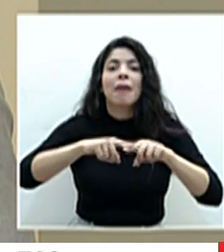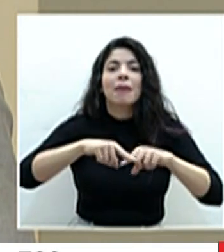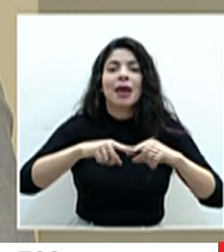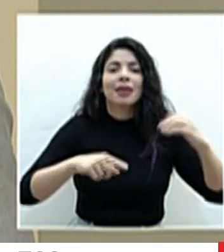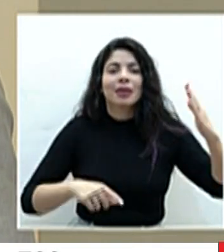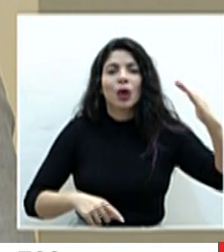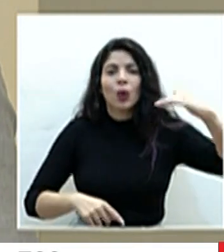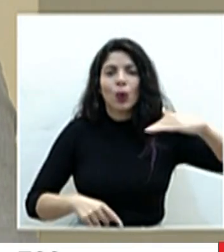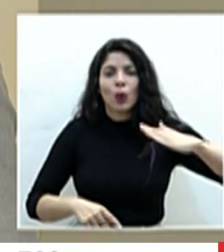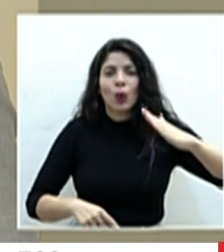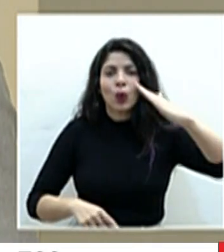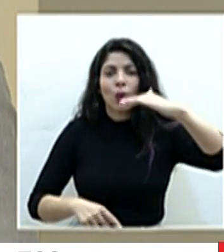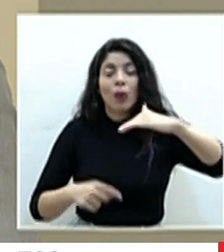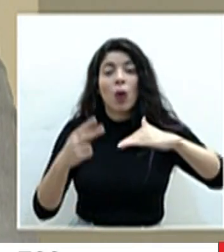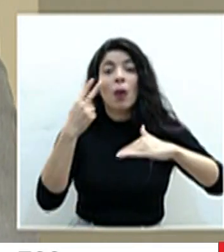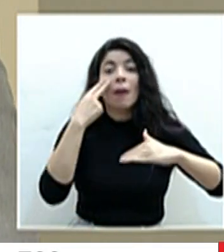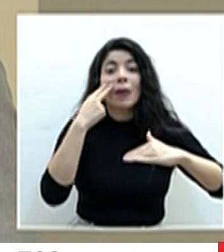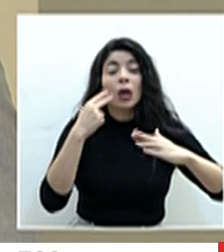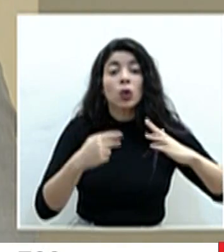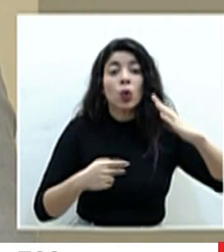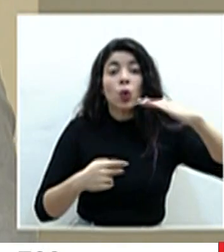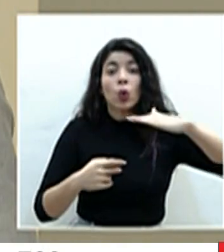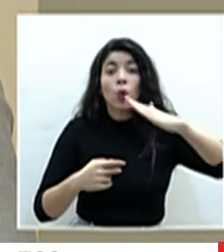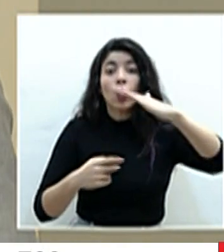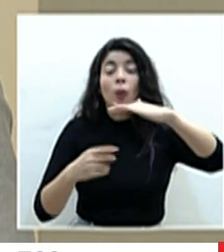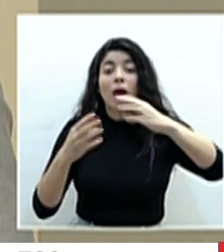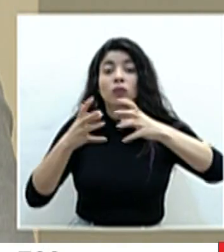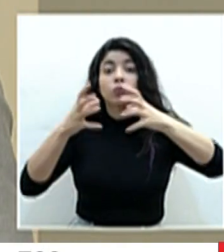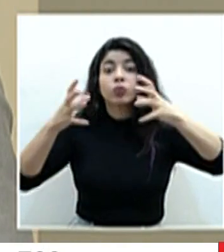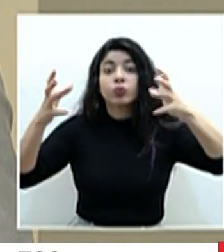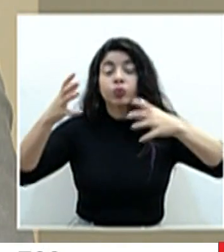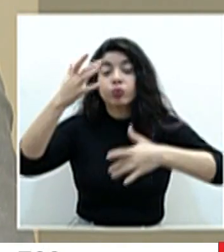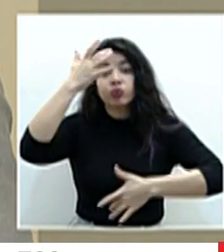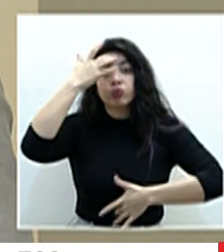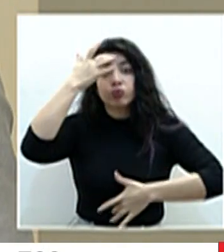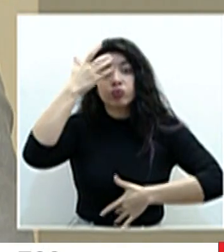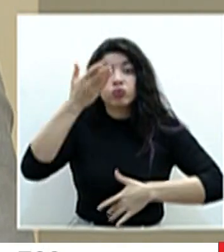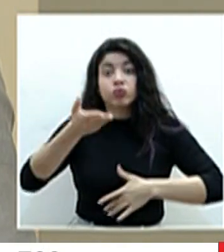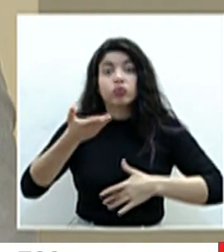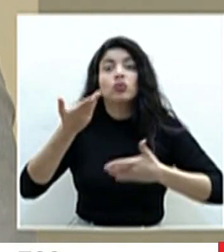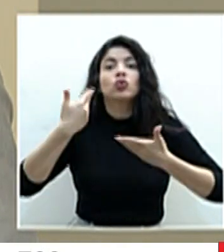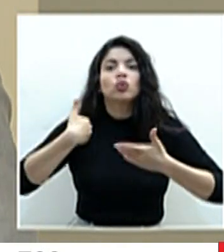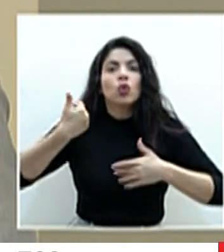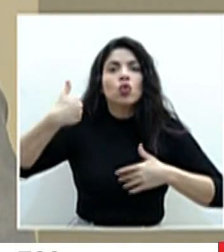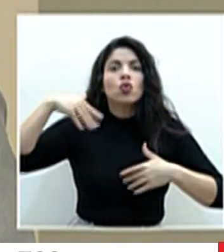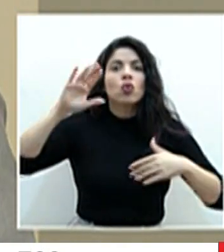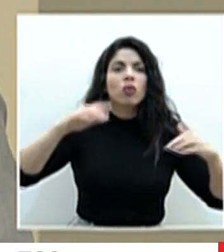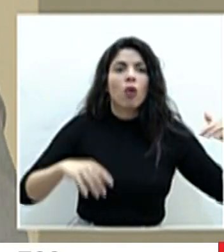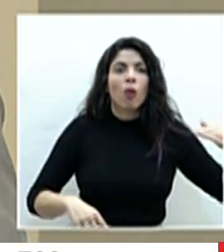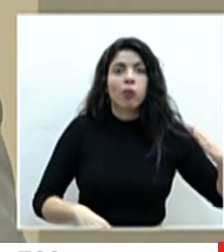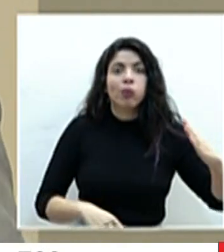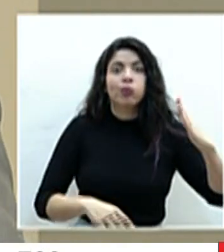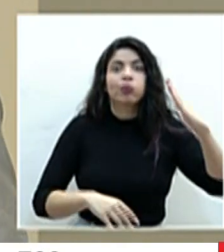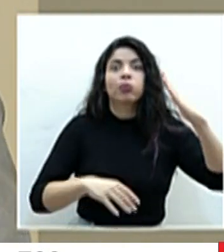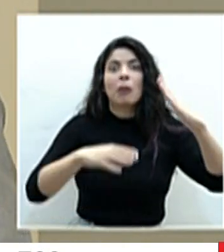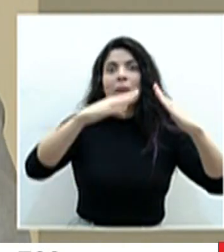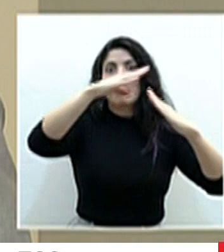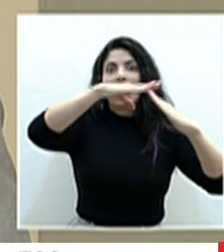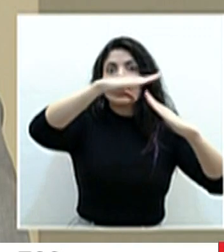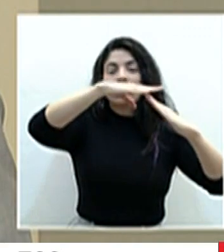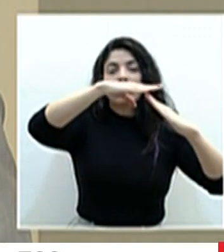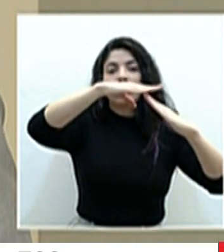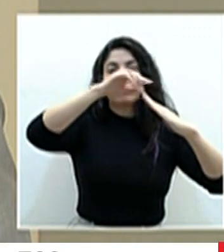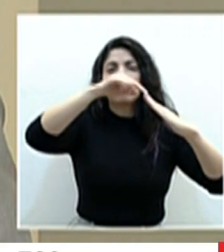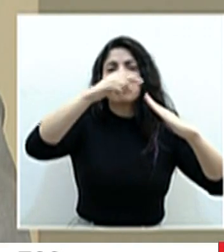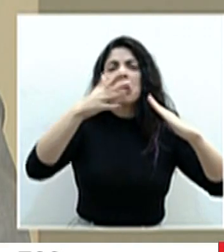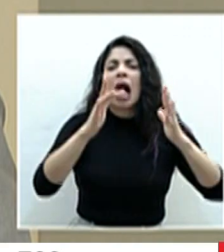curvas. Ustedes han visto las curvas de los casos activos, que ya tuvimos un pico máximo inicialmente por ahí